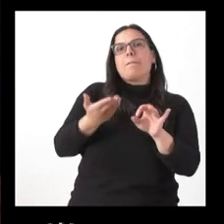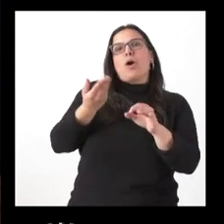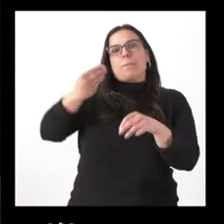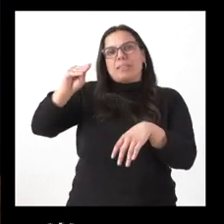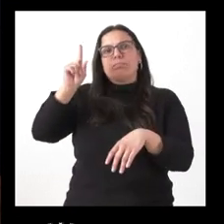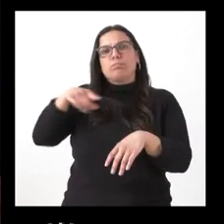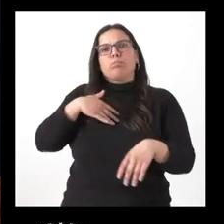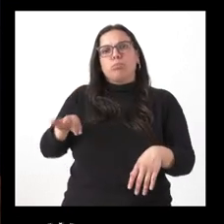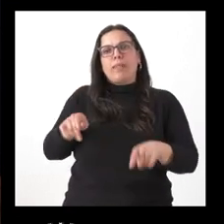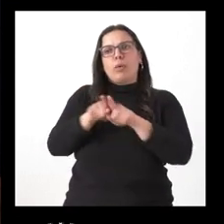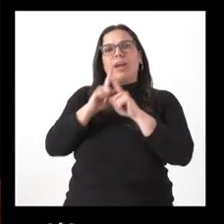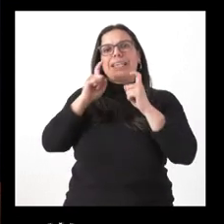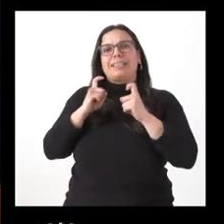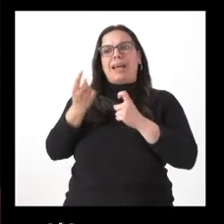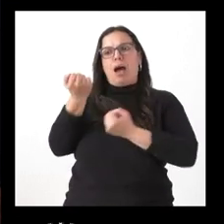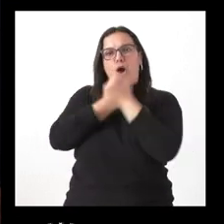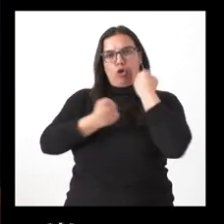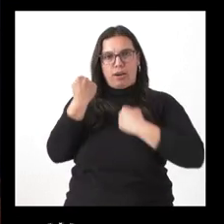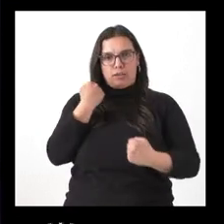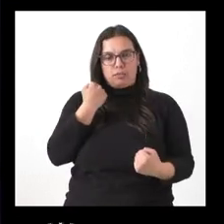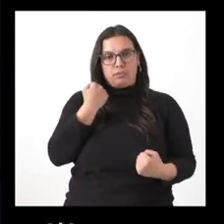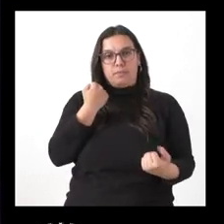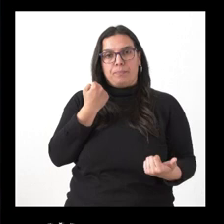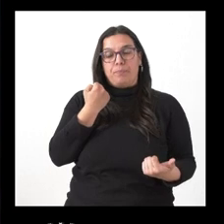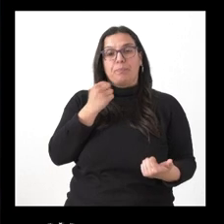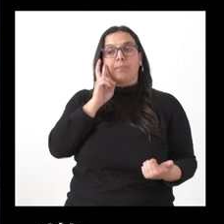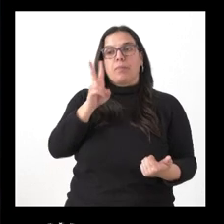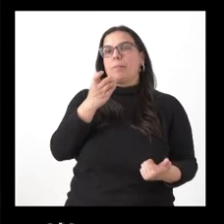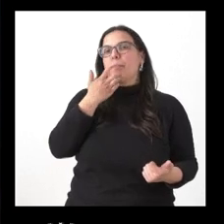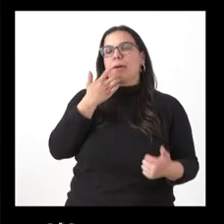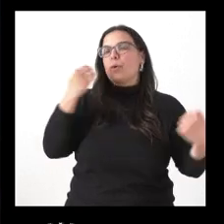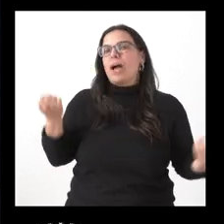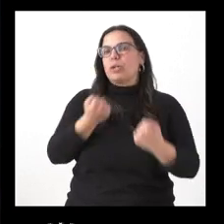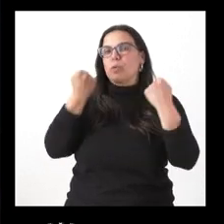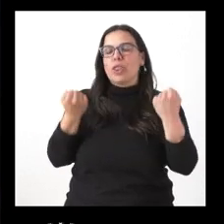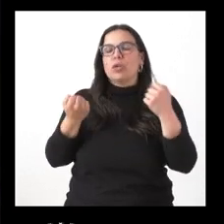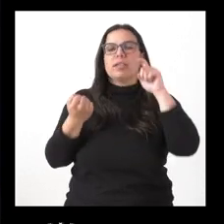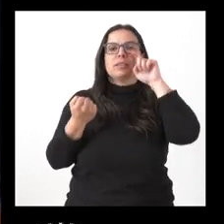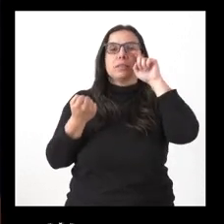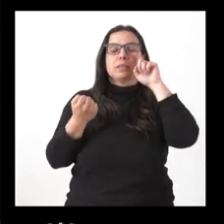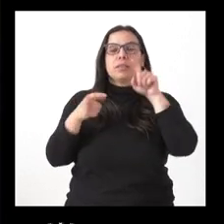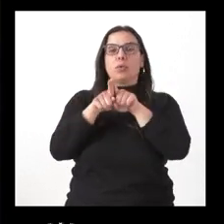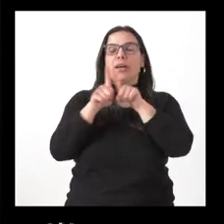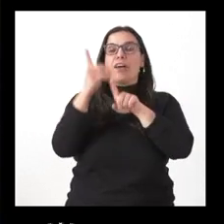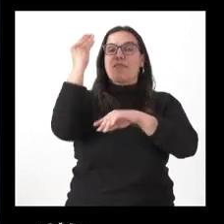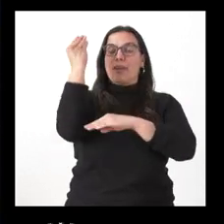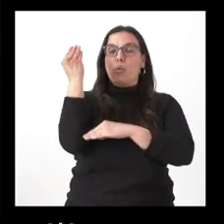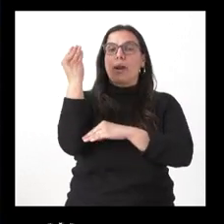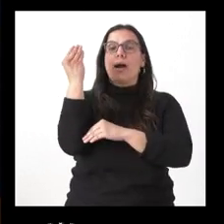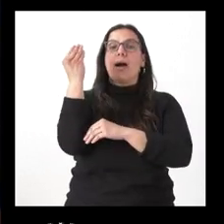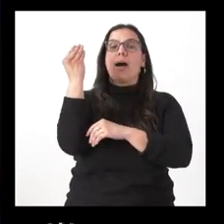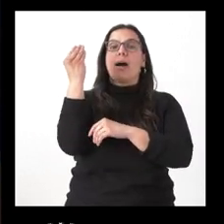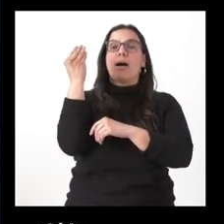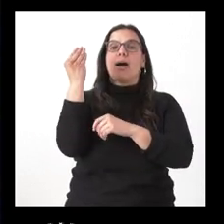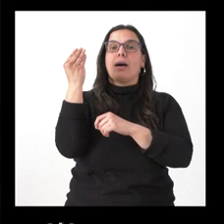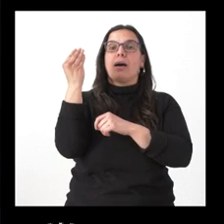se pueda hacer a un menor coste esto llevará aparejado como ven ustedes entre otras actuaciones la eliminación de la figura del coste